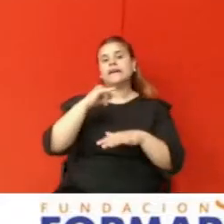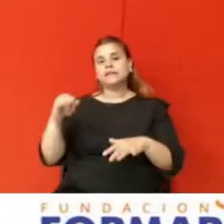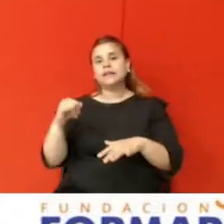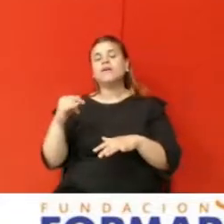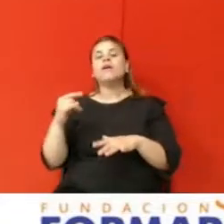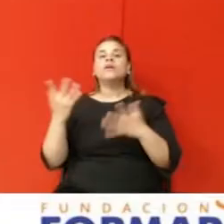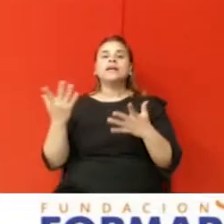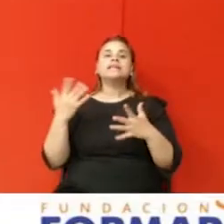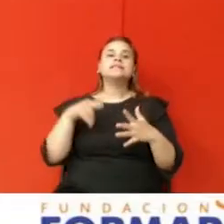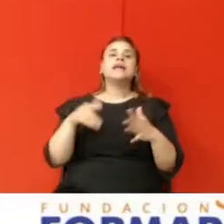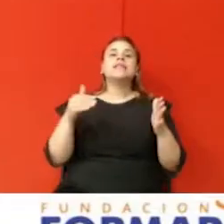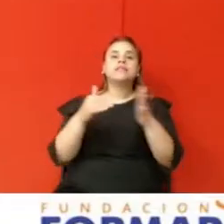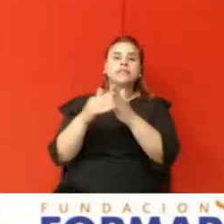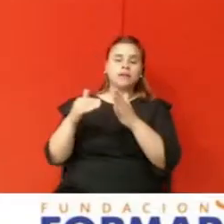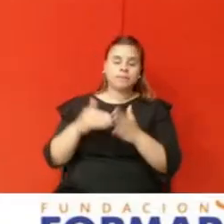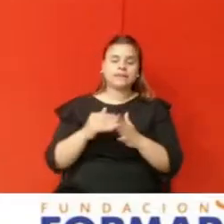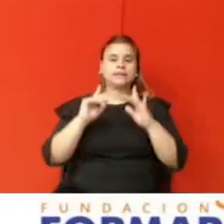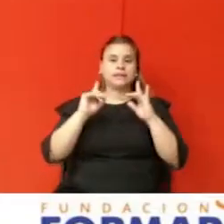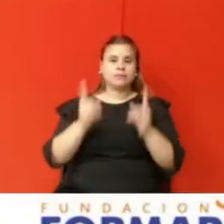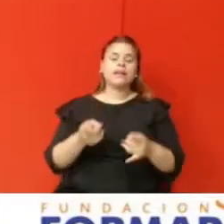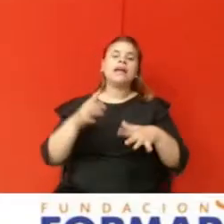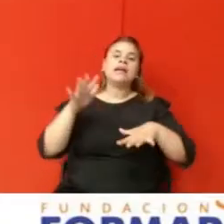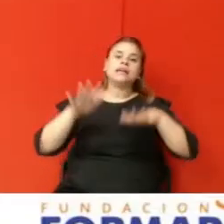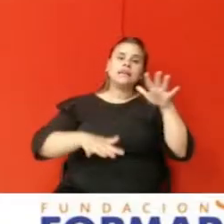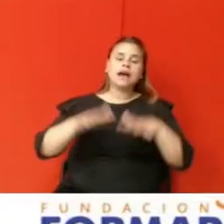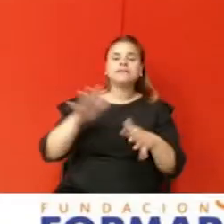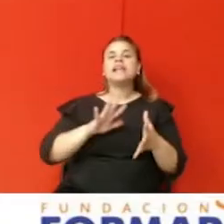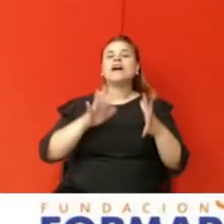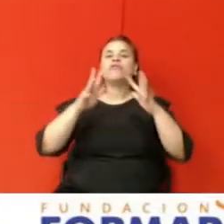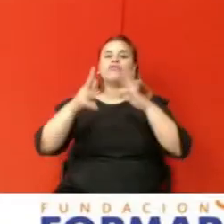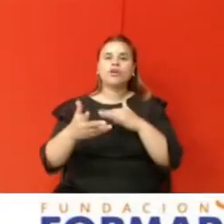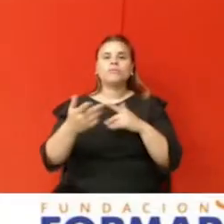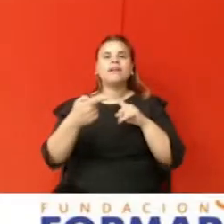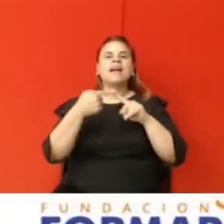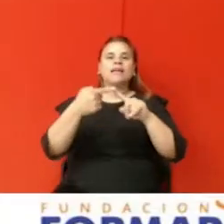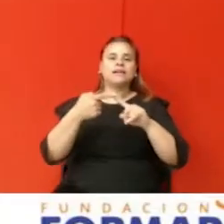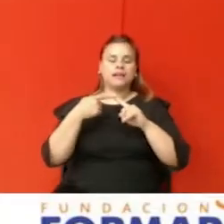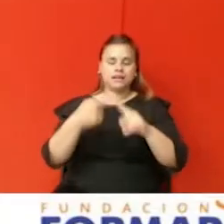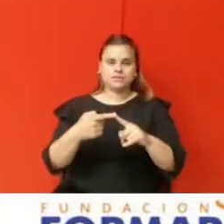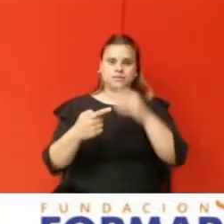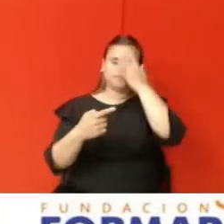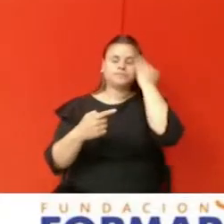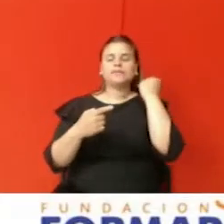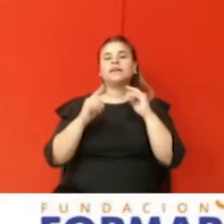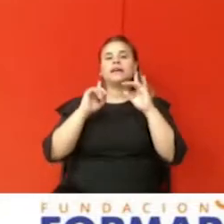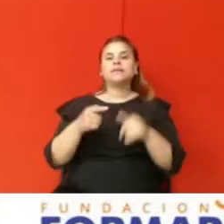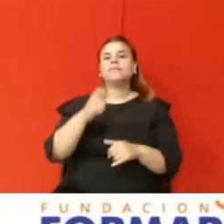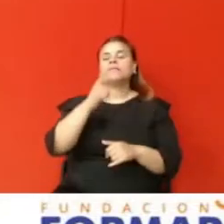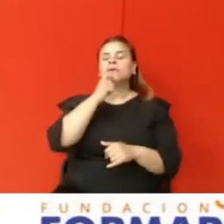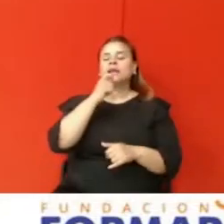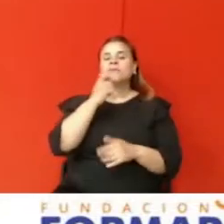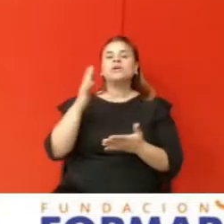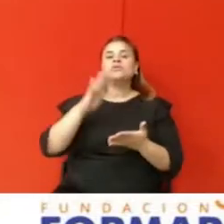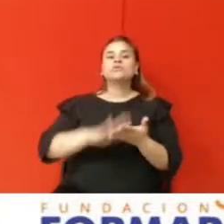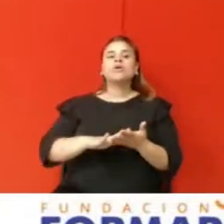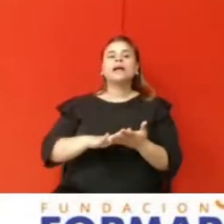manera positiva o negativa, y el trato que puede ser favorable o desfavorable. Y fíjense qué dicen los adultos mayores con respecto a cada